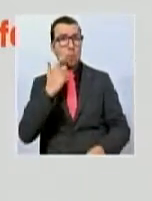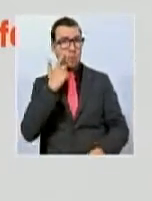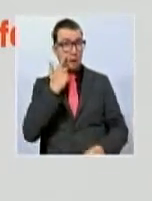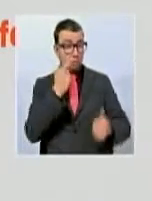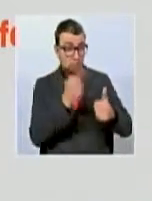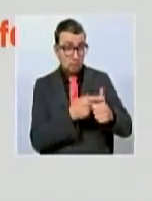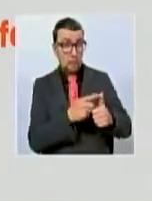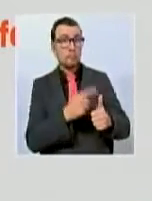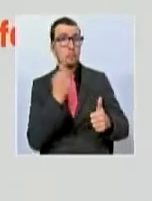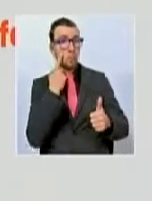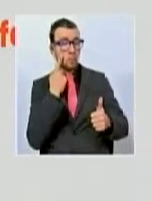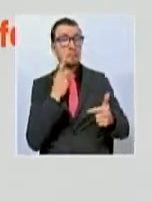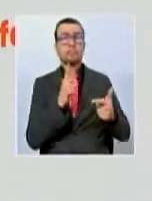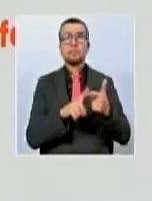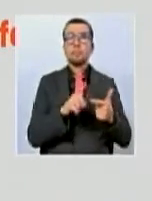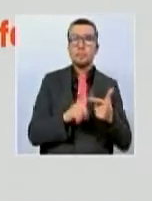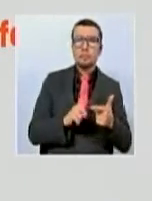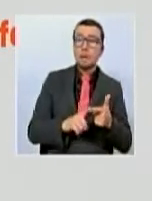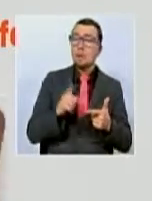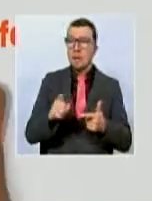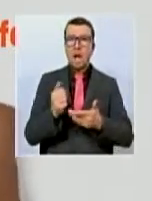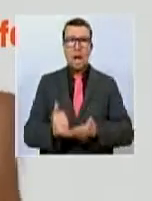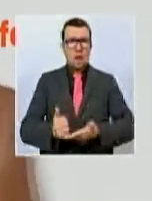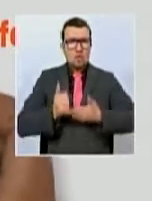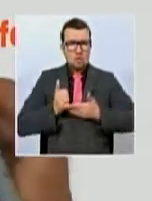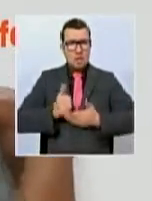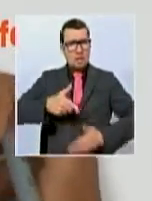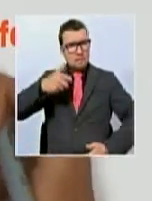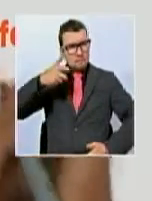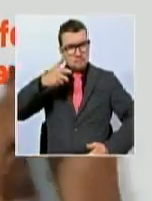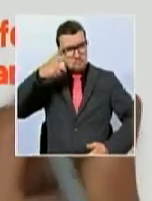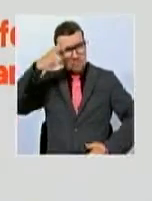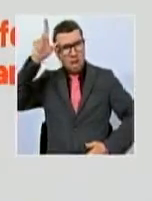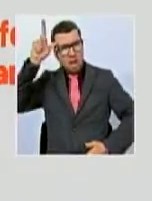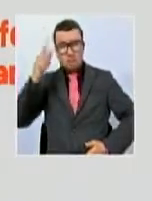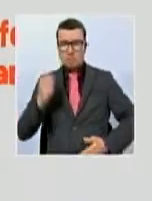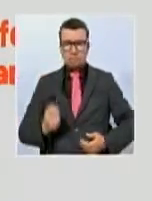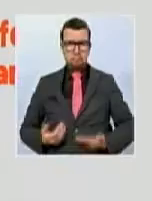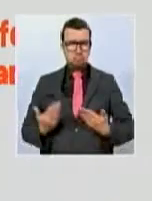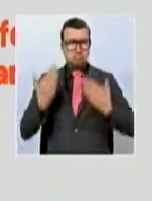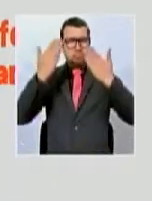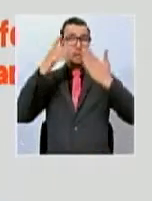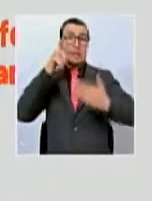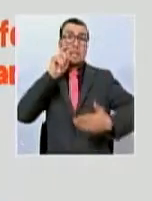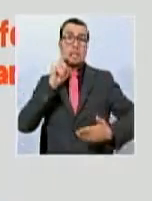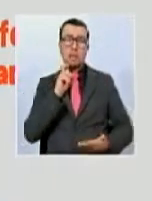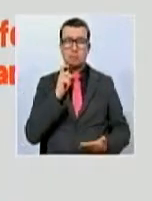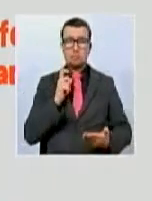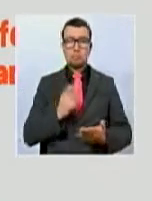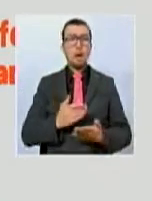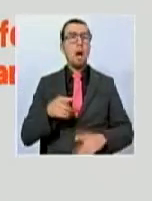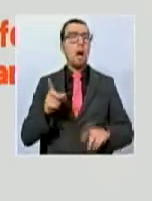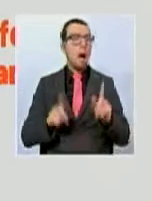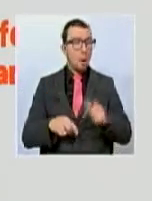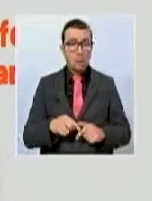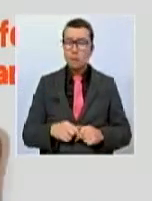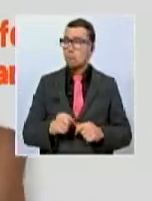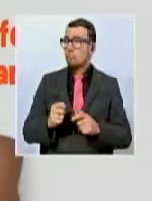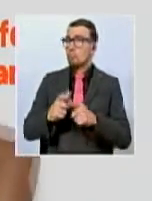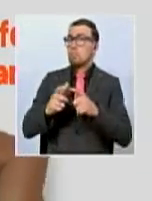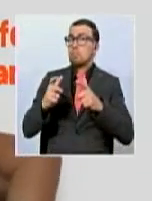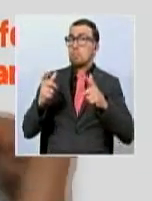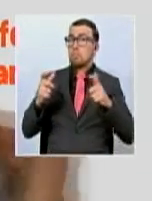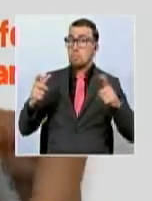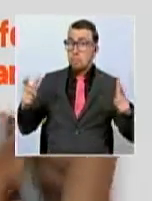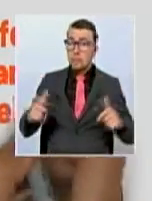bajar de peso. La segunda son los potencializadores sexuales, que definitivamente es otro boom en el país en los últimos dos años. Está